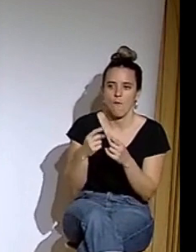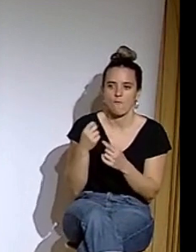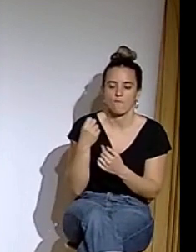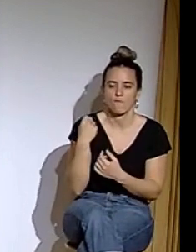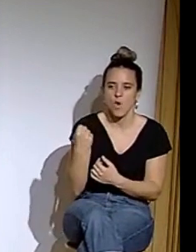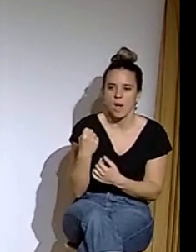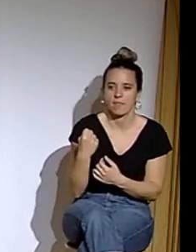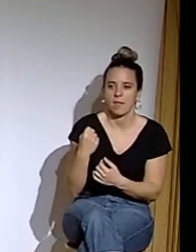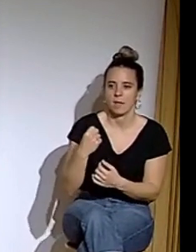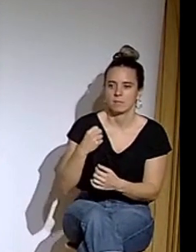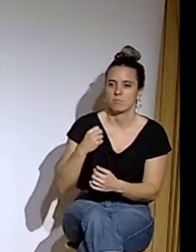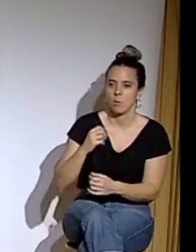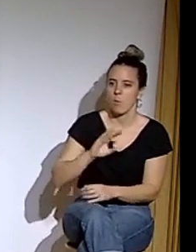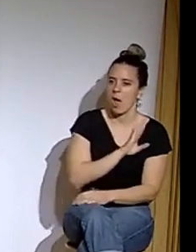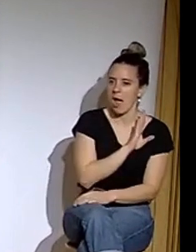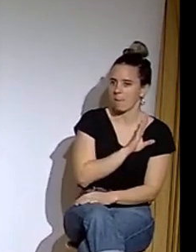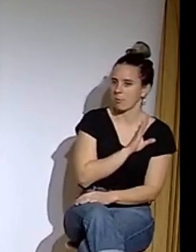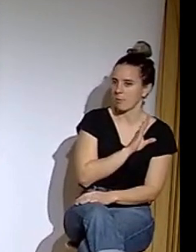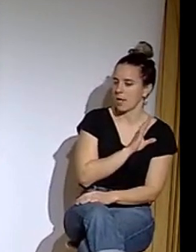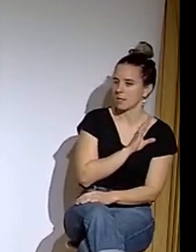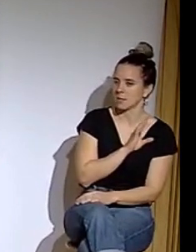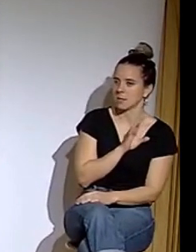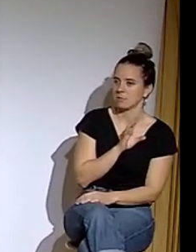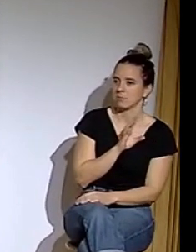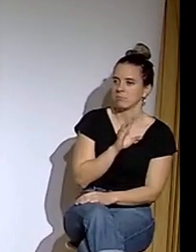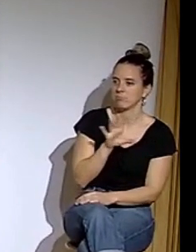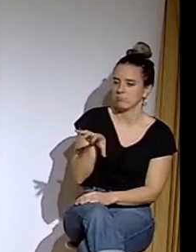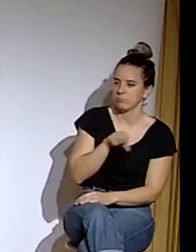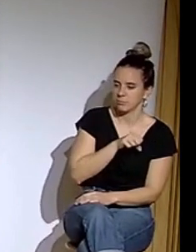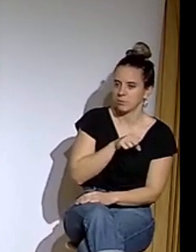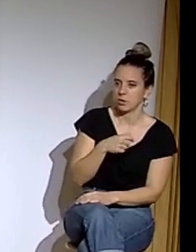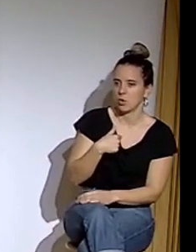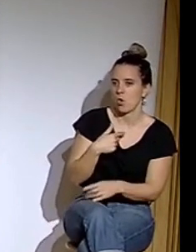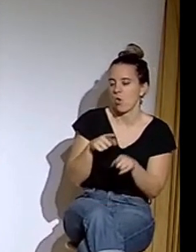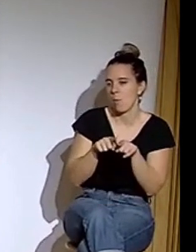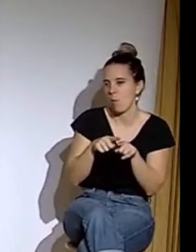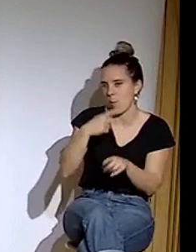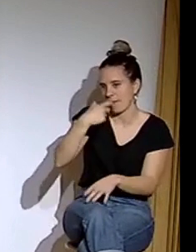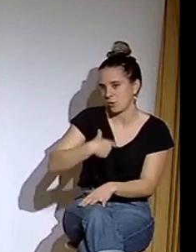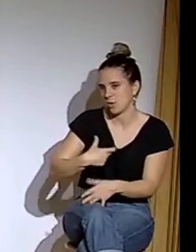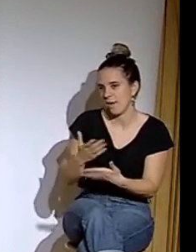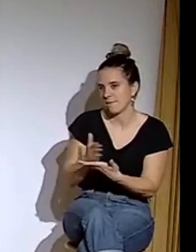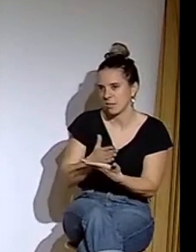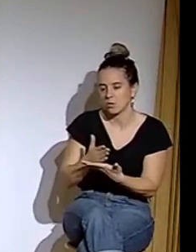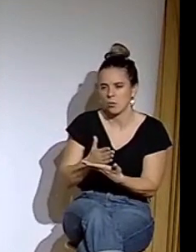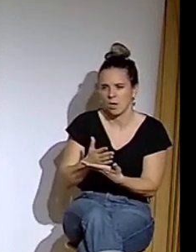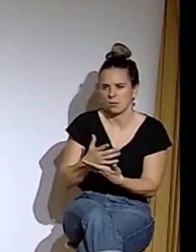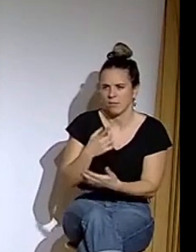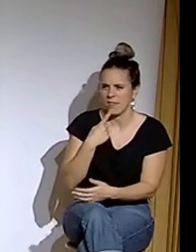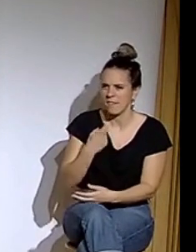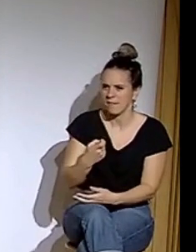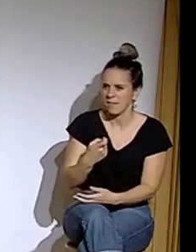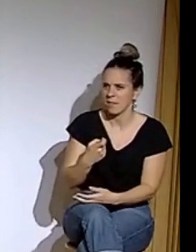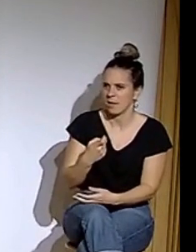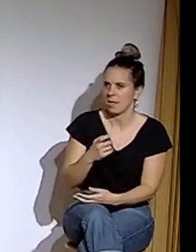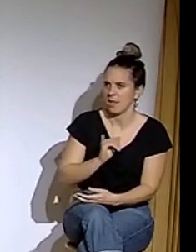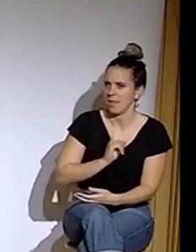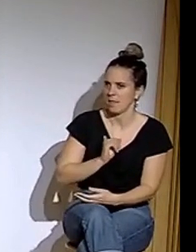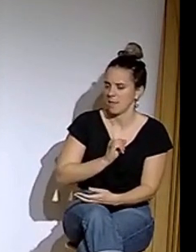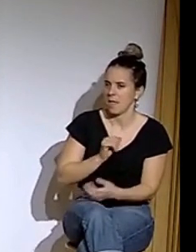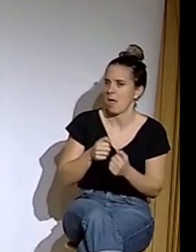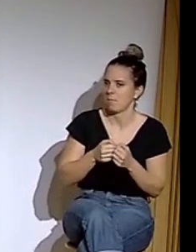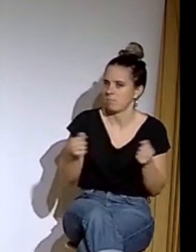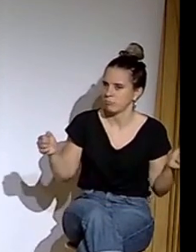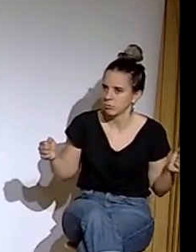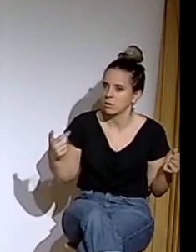en el caso yo como persona bisexual que de hecho me ha costado mucho o sea admitir mi identidad he